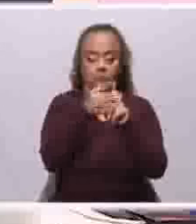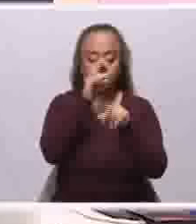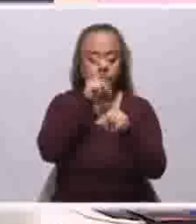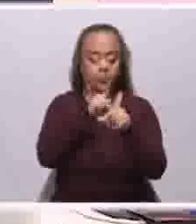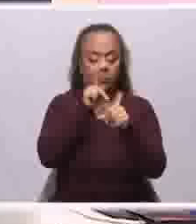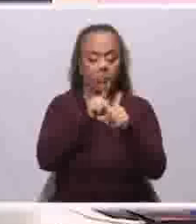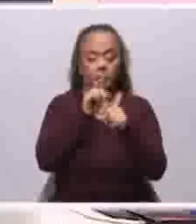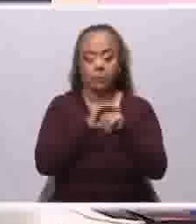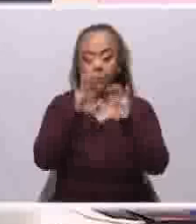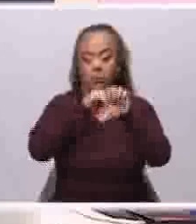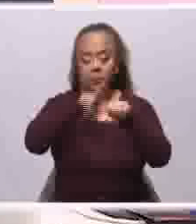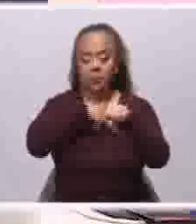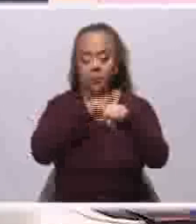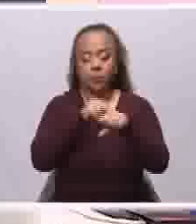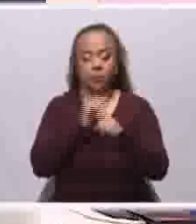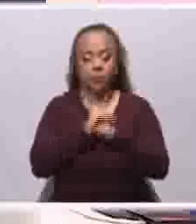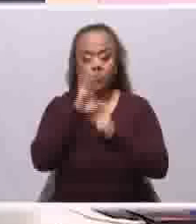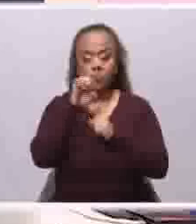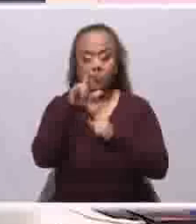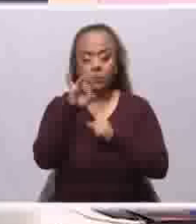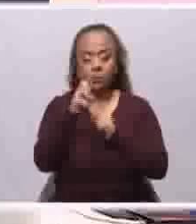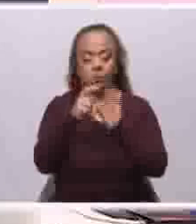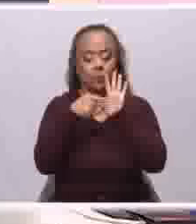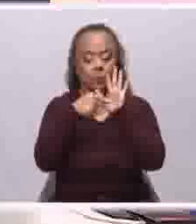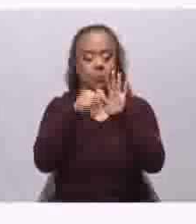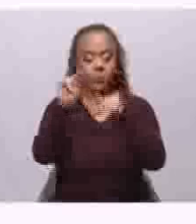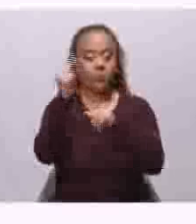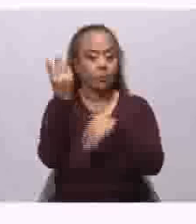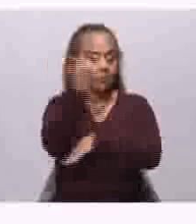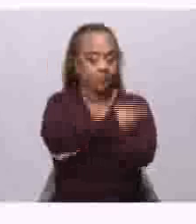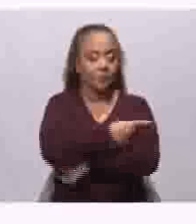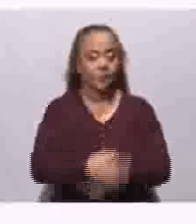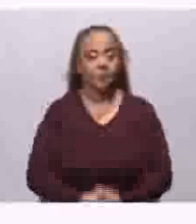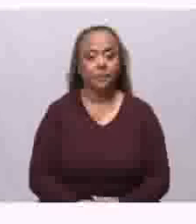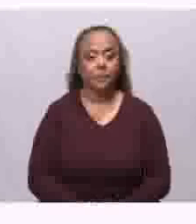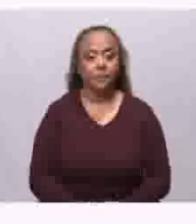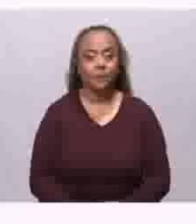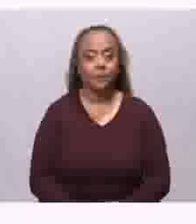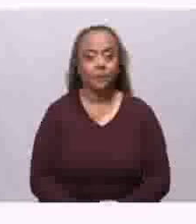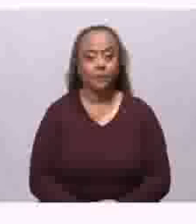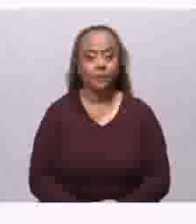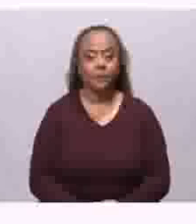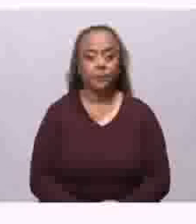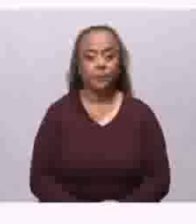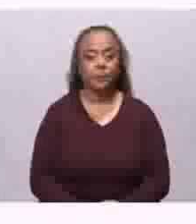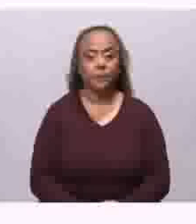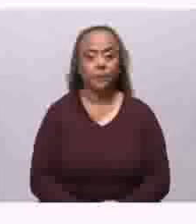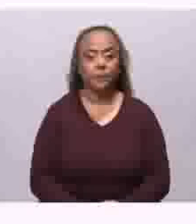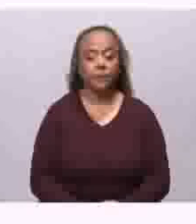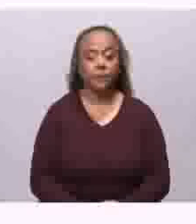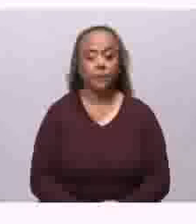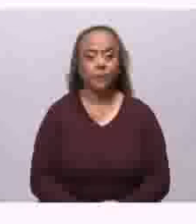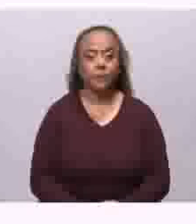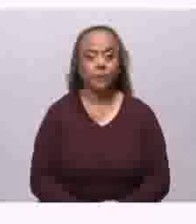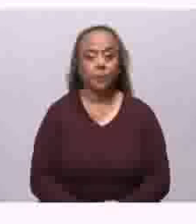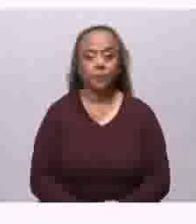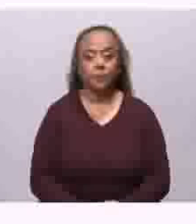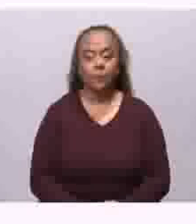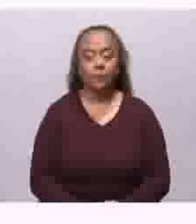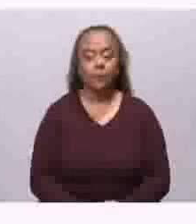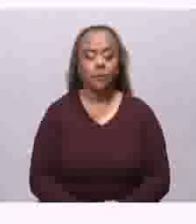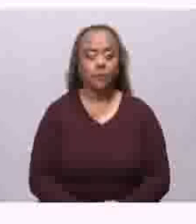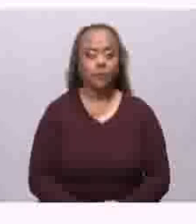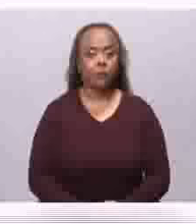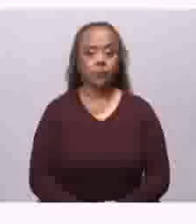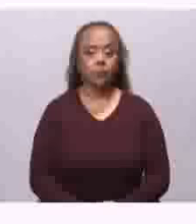Kenneth Vargas en la selección nacional Eagle te presenta la noticia del día para cualquier color que uses al pintar